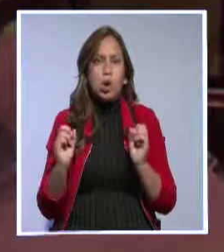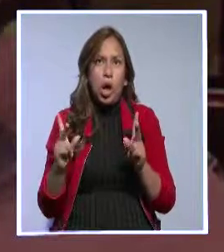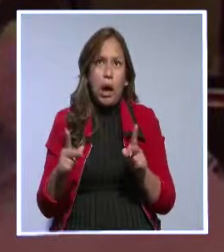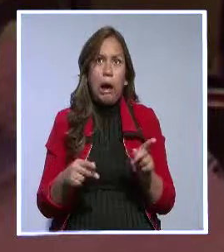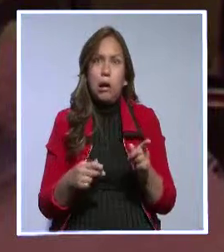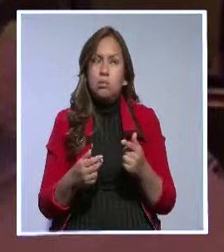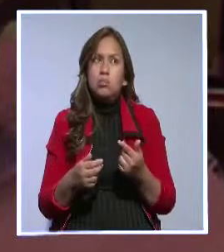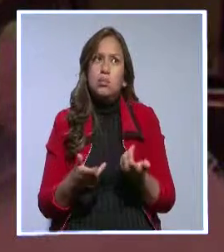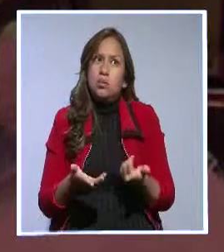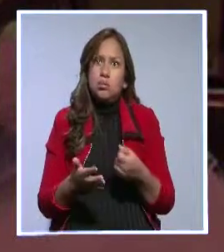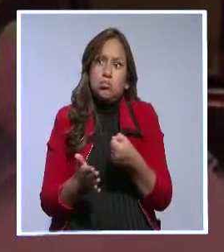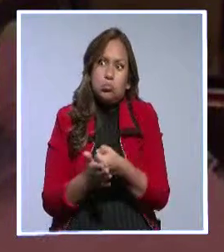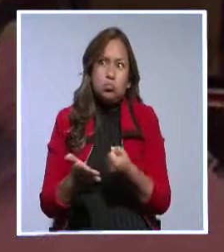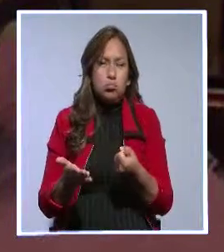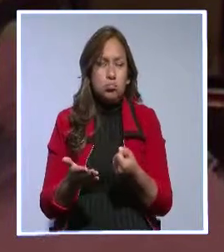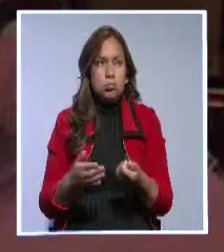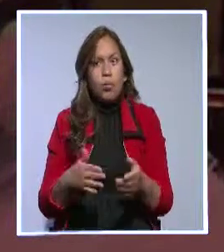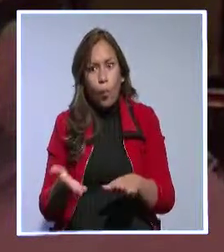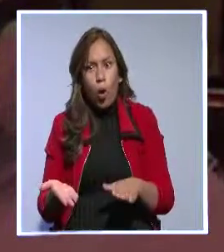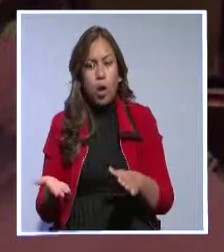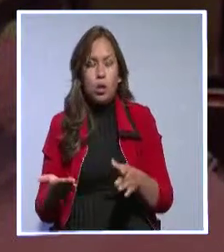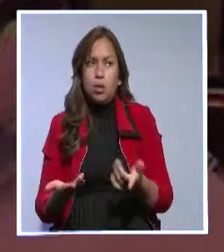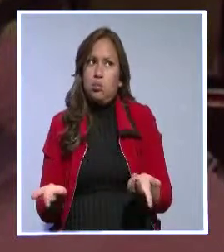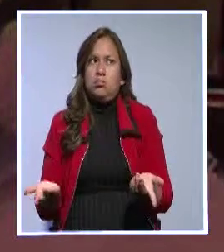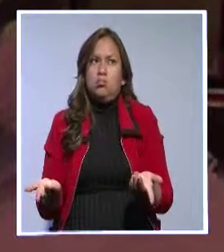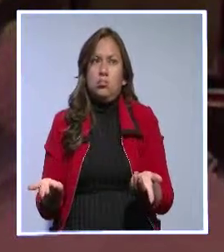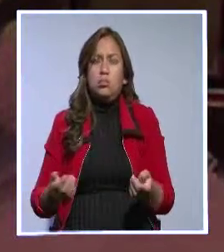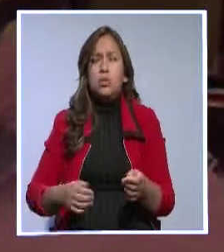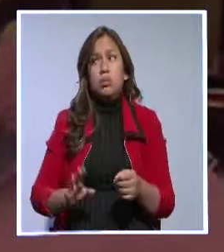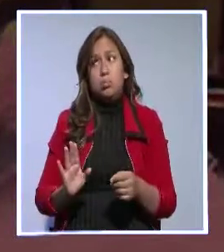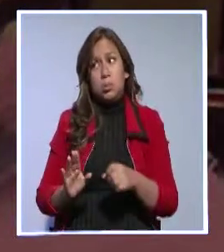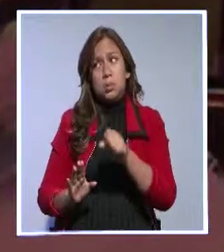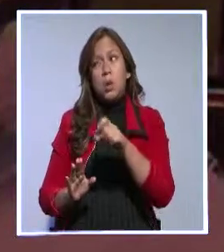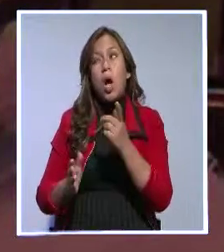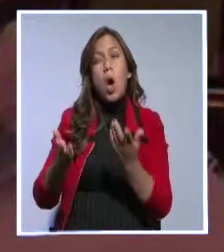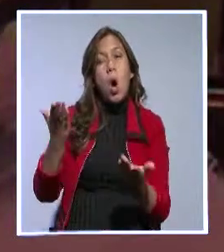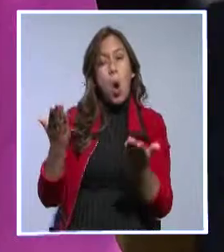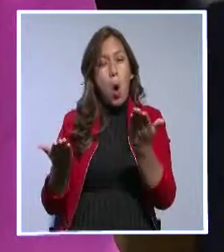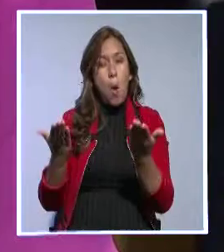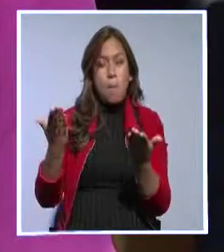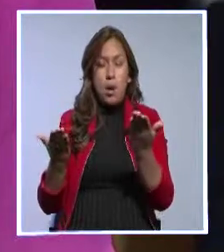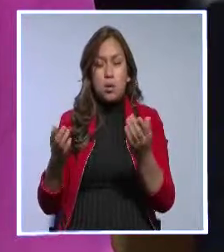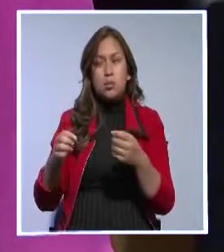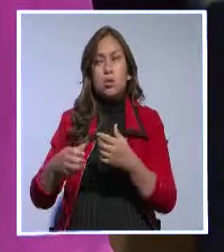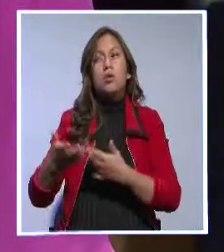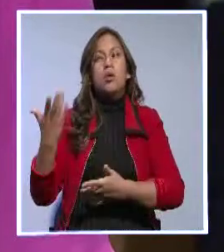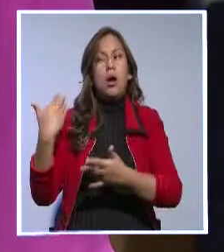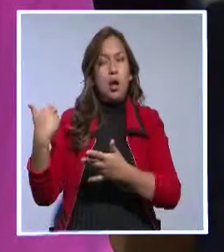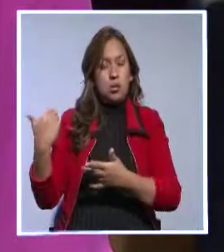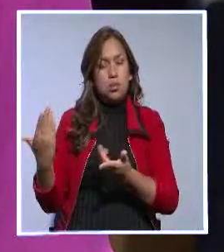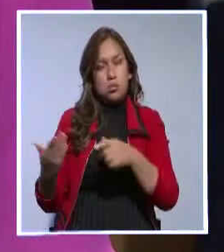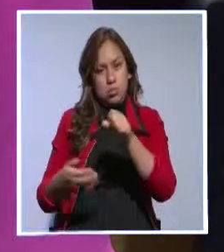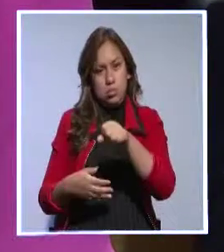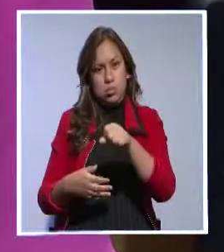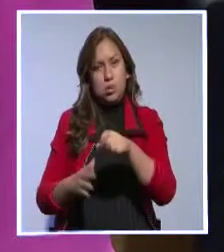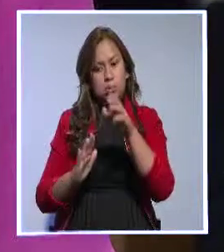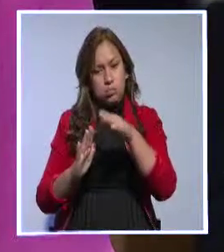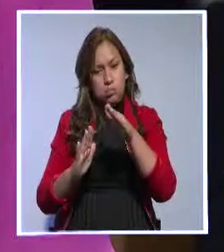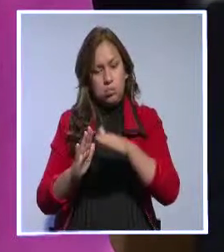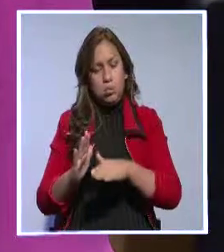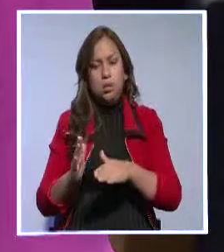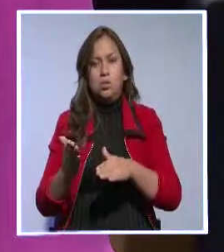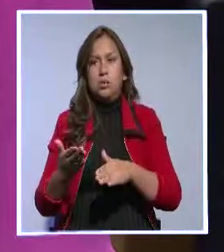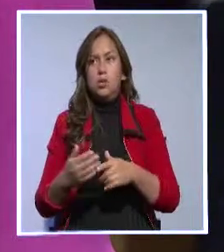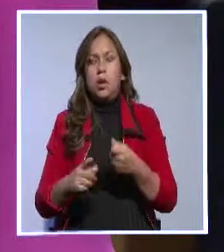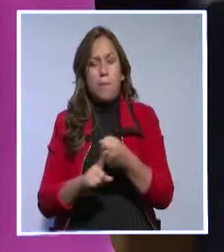importante perder es una disminución que que cuenta y que es digna de aplaudir en este caso porque se va notando que la ciudadanía